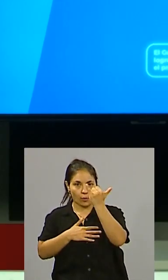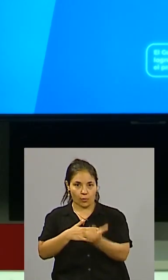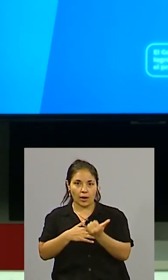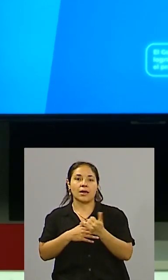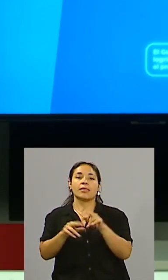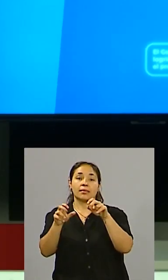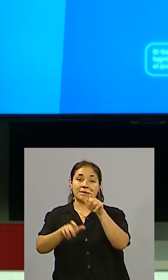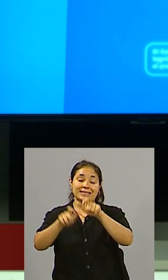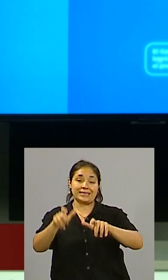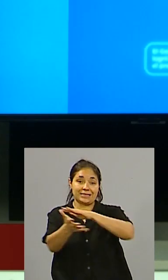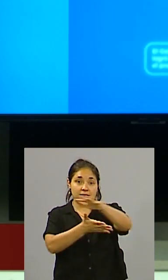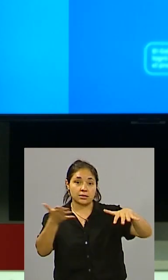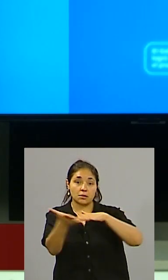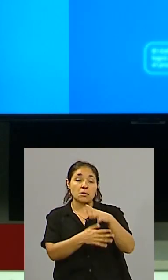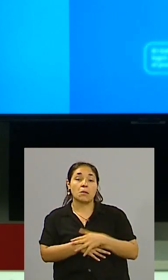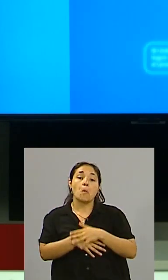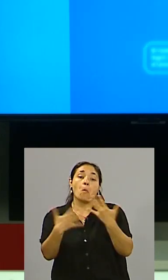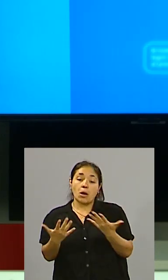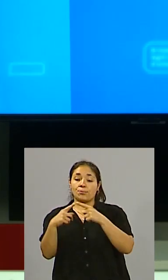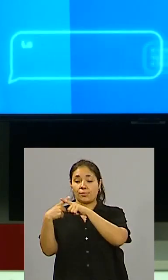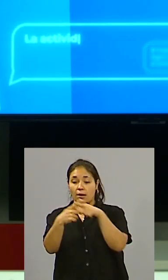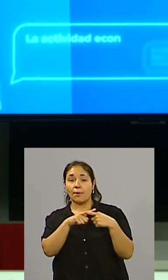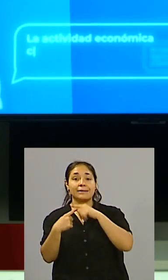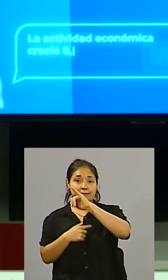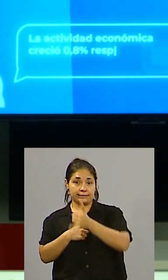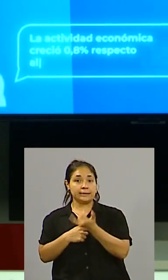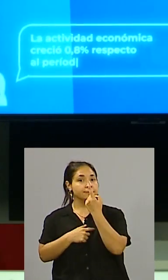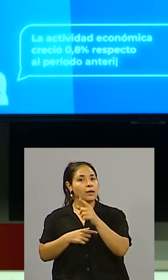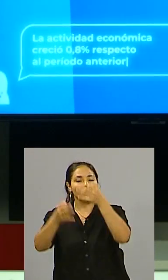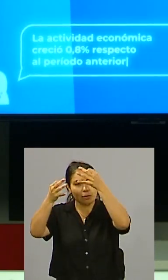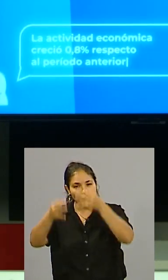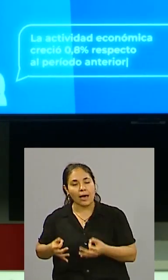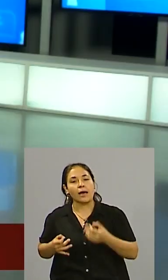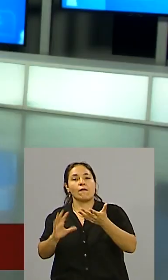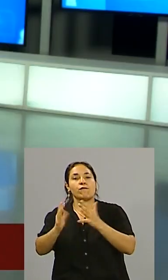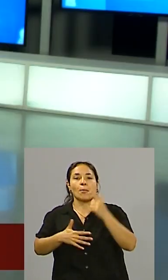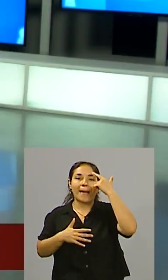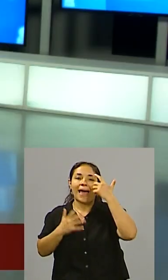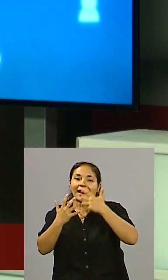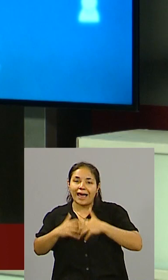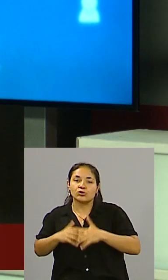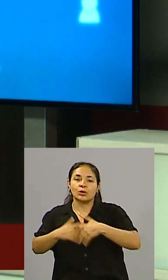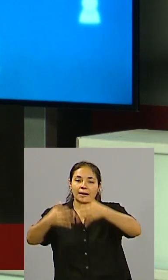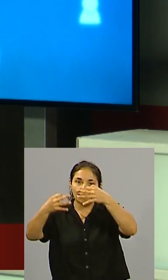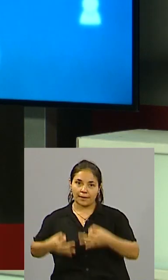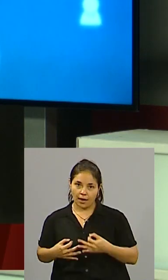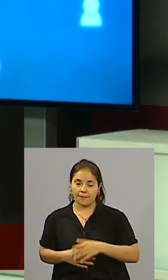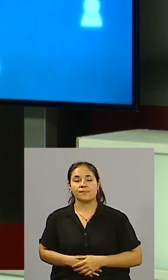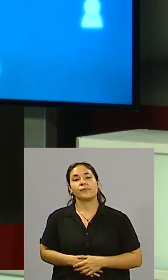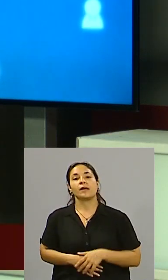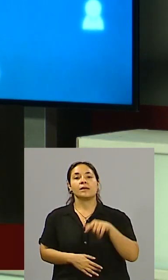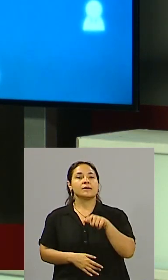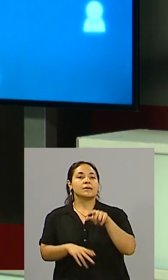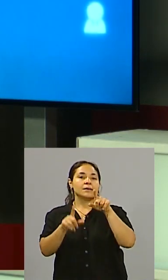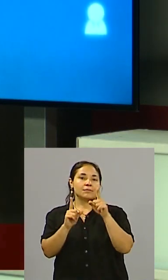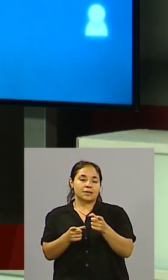parte civil. Bueno, demos esos debates, pero démoslos oportunamente y razonablemente. Bueno, como los debates que por ahí se abren a partir